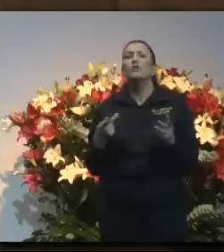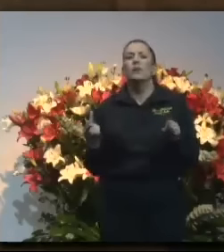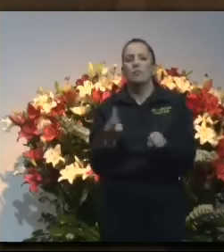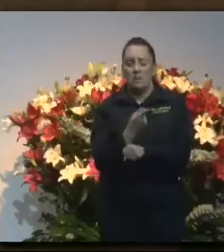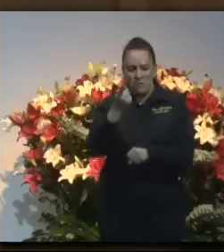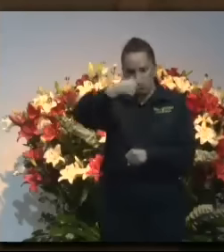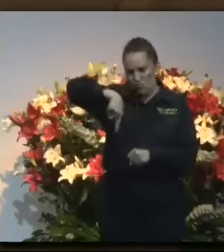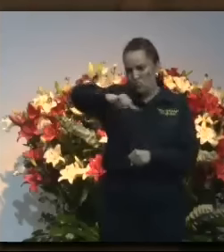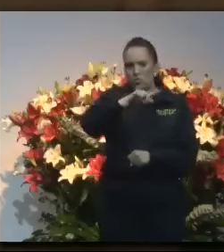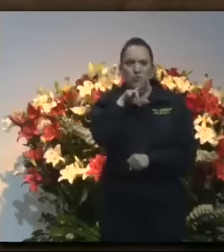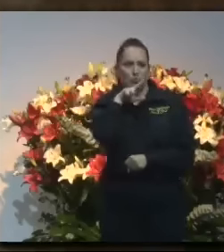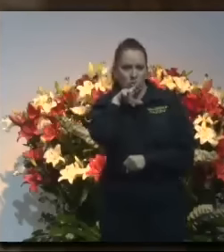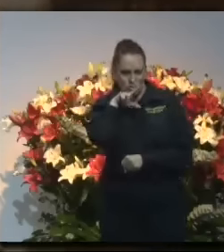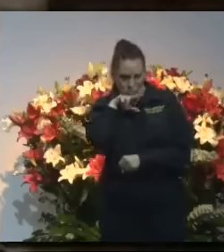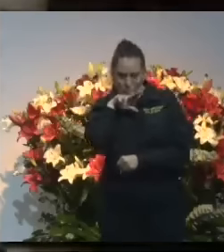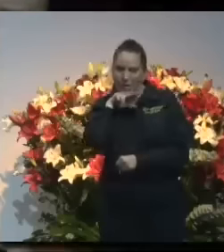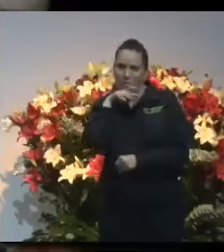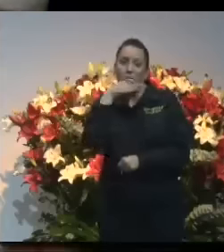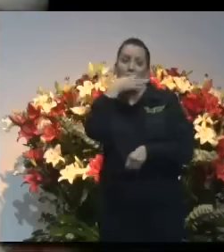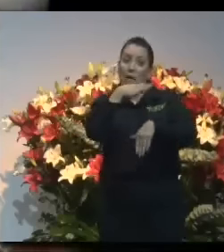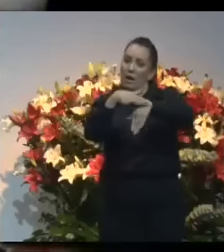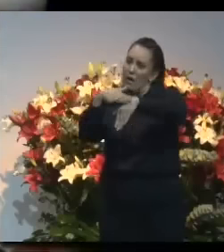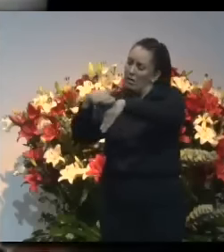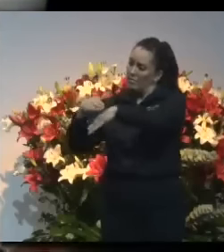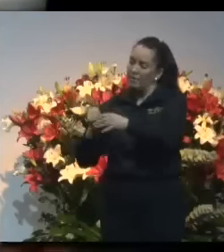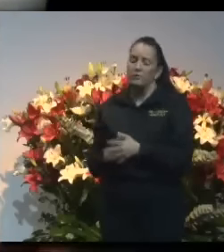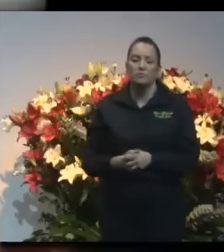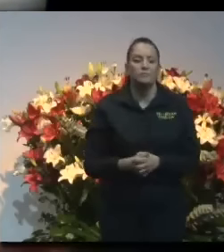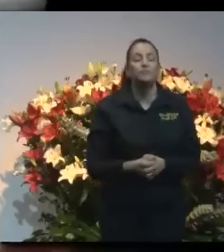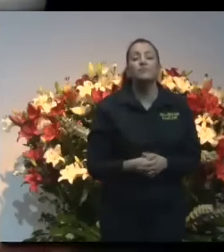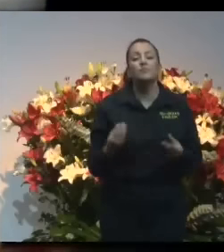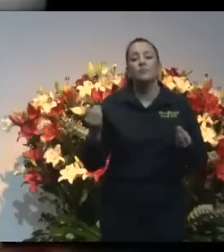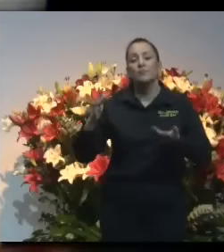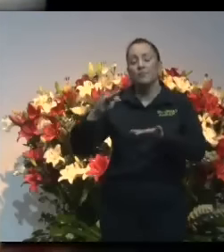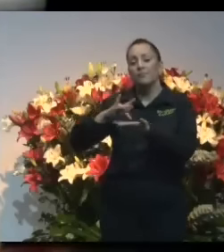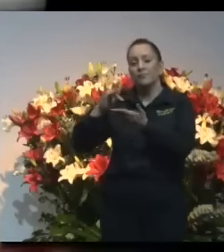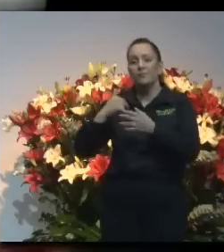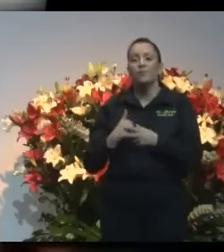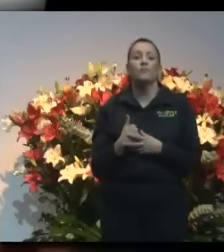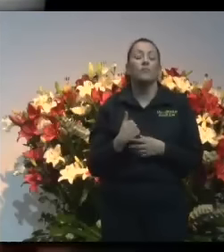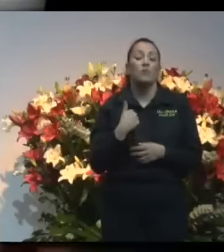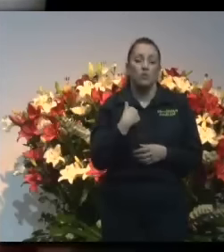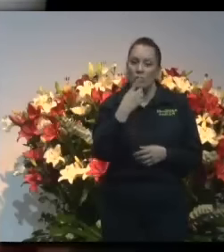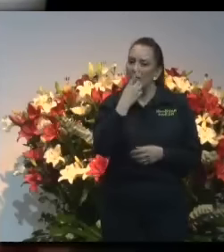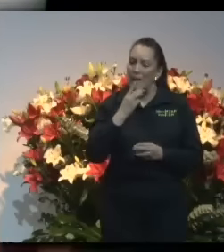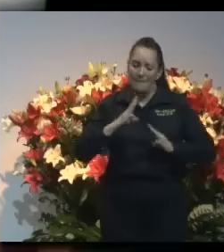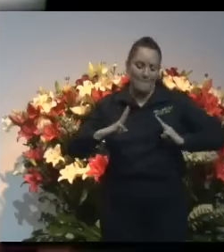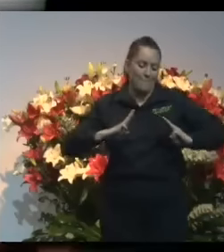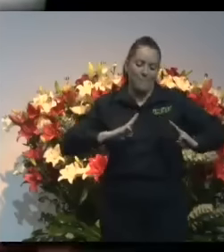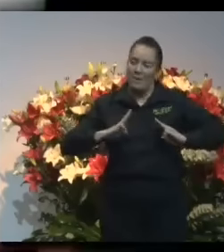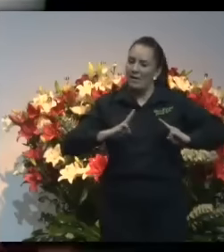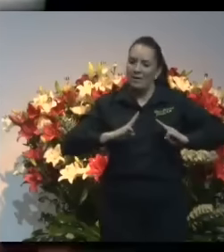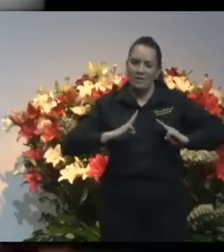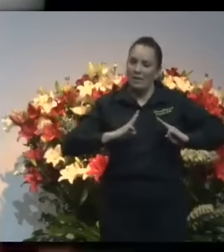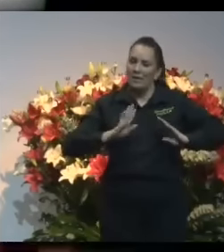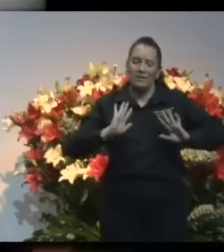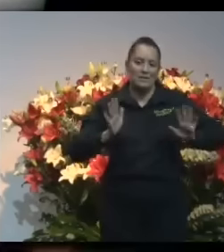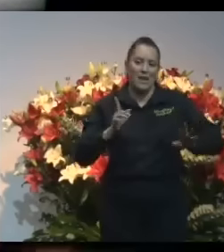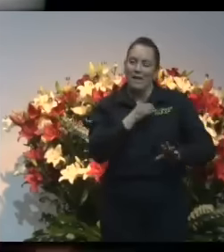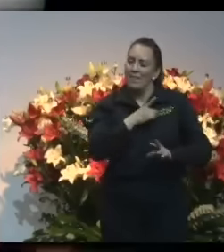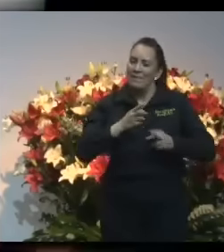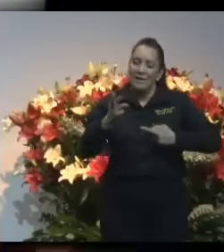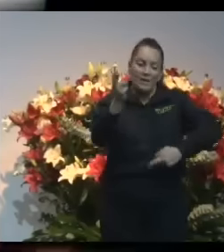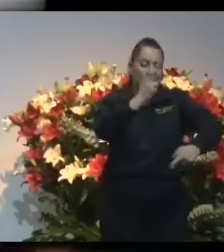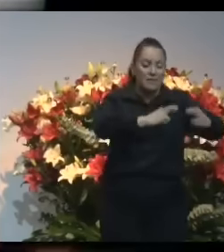Gracias. Muchas gracias. Pues ya lo dije claramente que los militares tienen que regresar a las actividades que